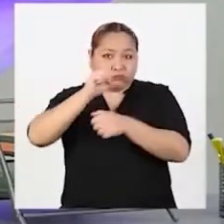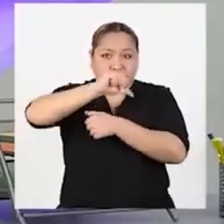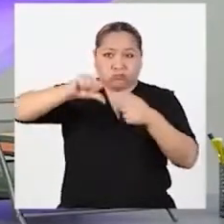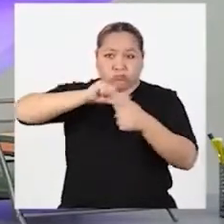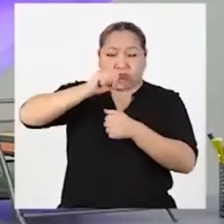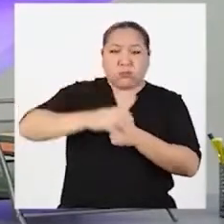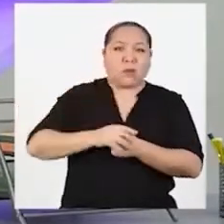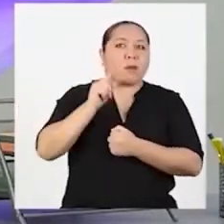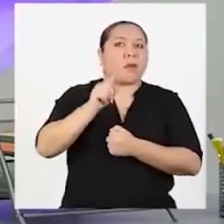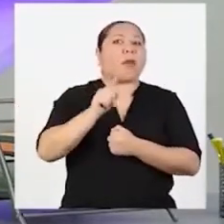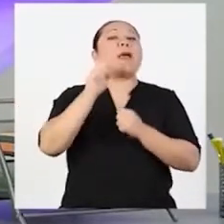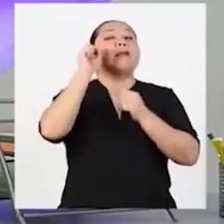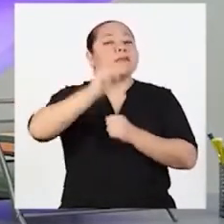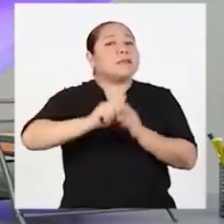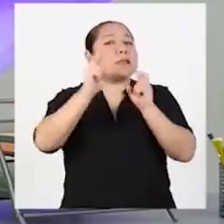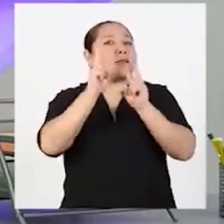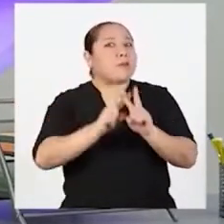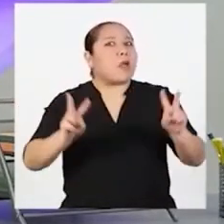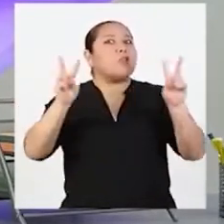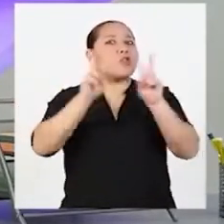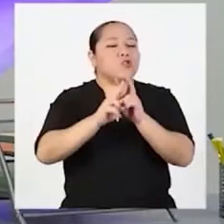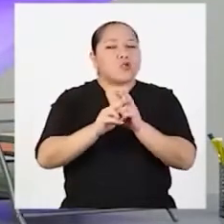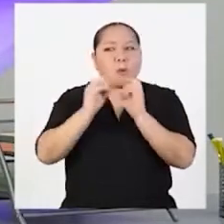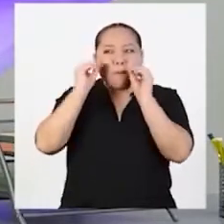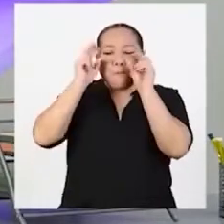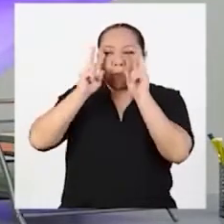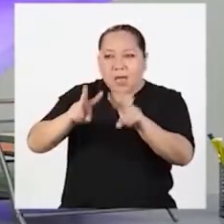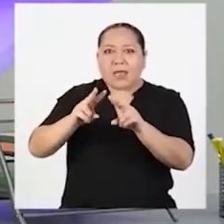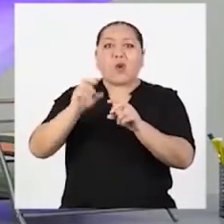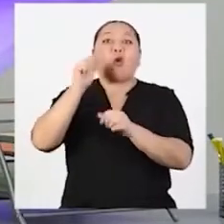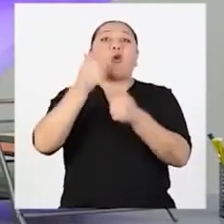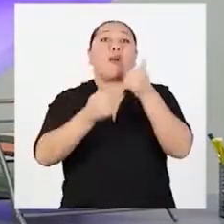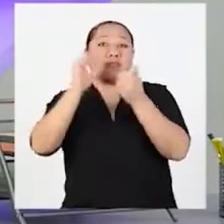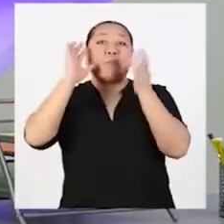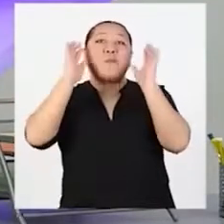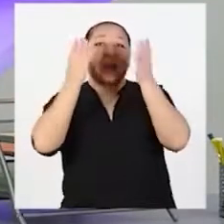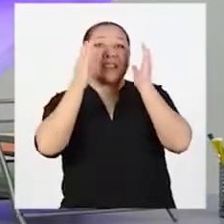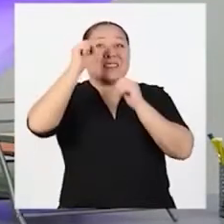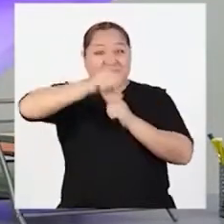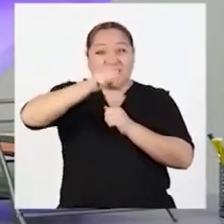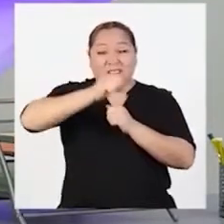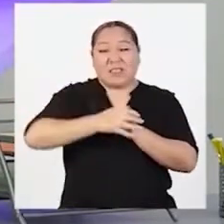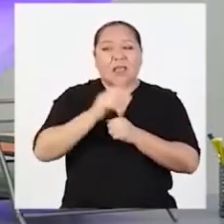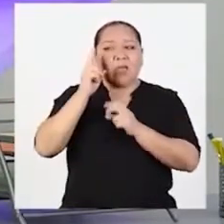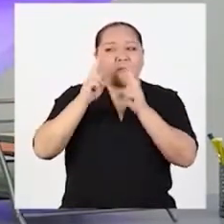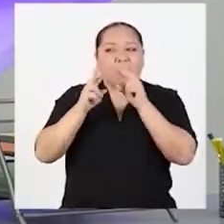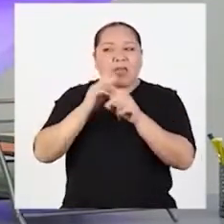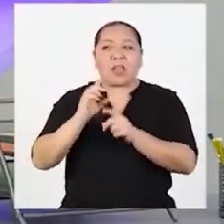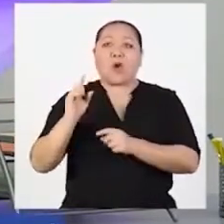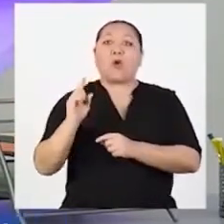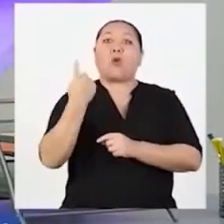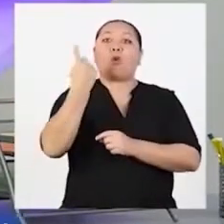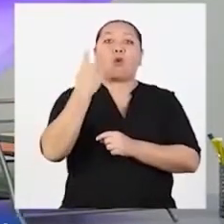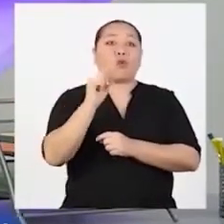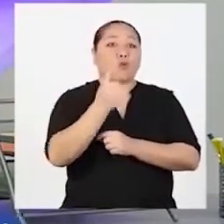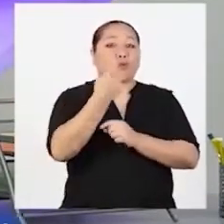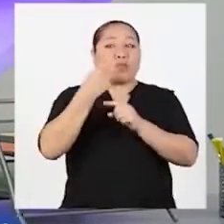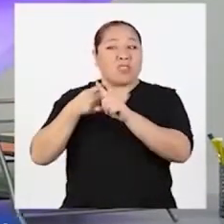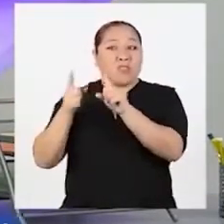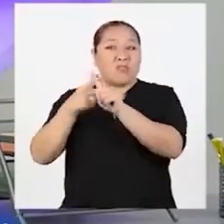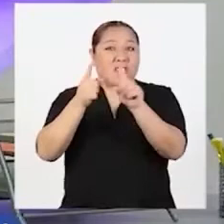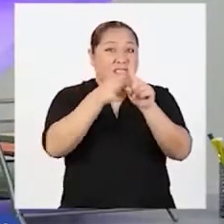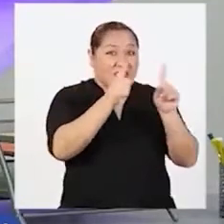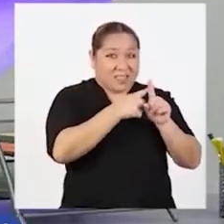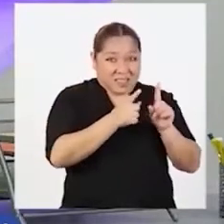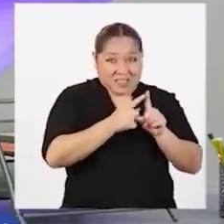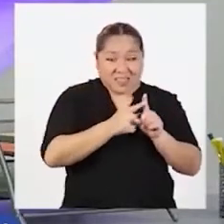humana. Más bien, sería muy valioso resaltar las semejanzas que tenemos y tener en cuenta que la singularidad